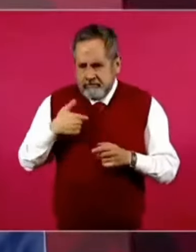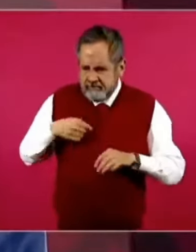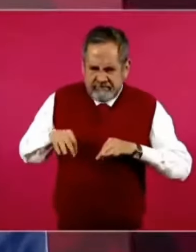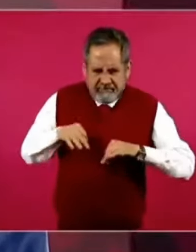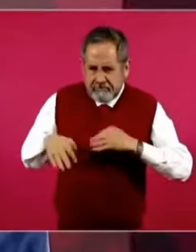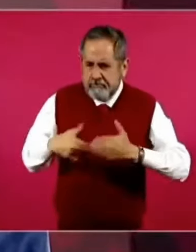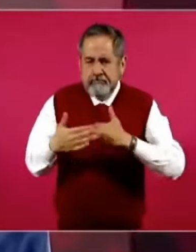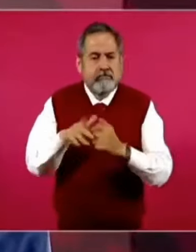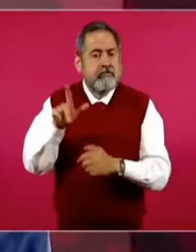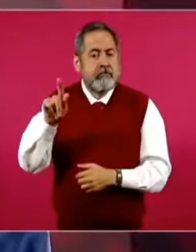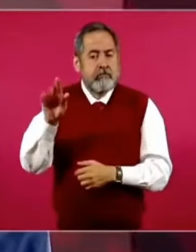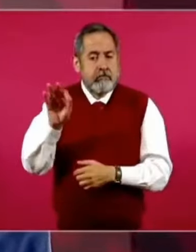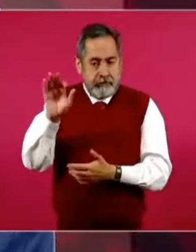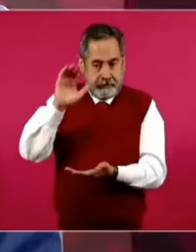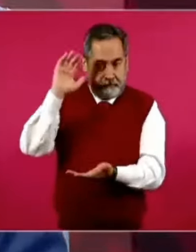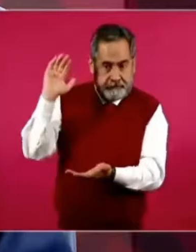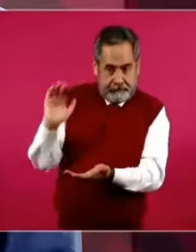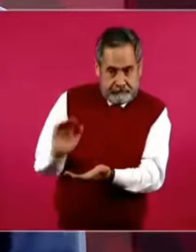anteriormente.